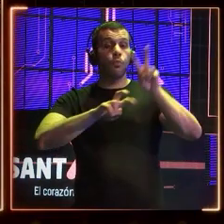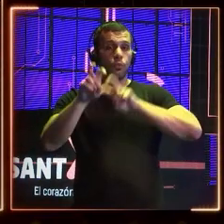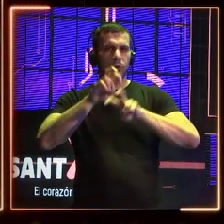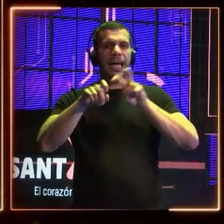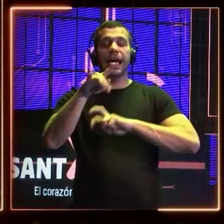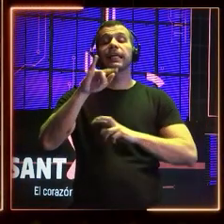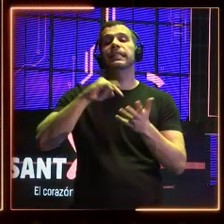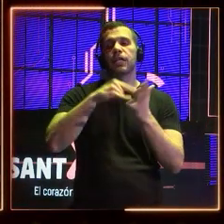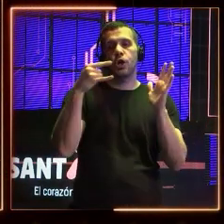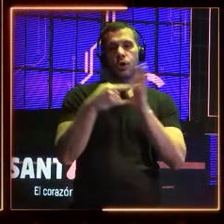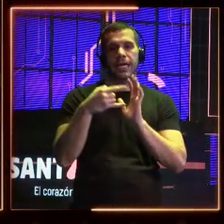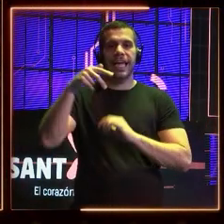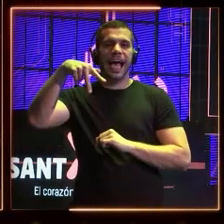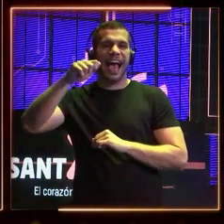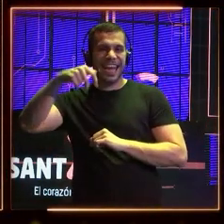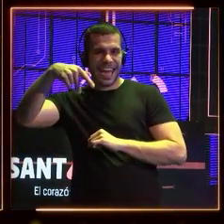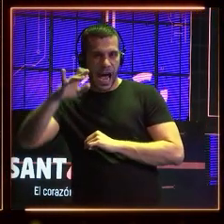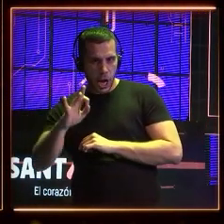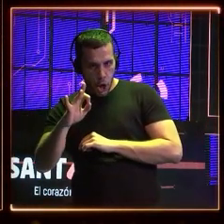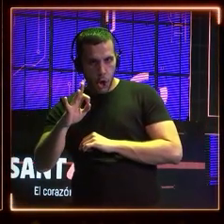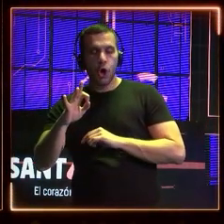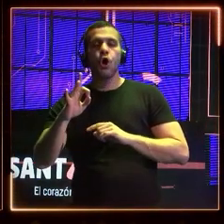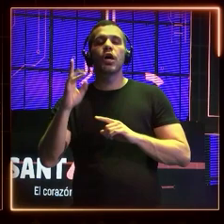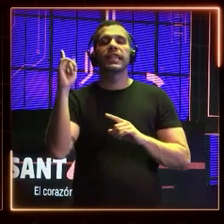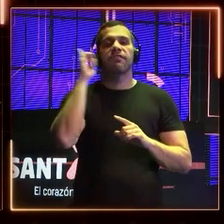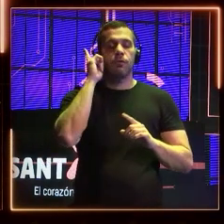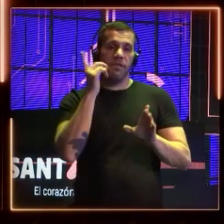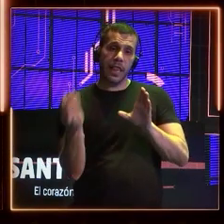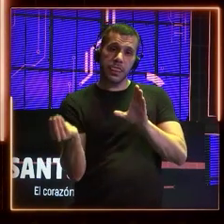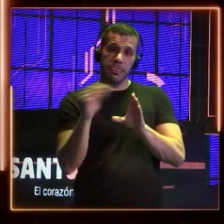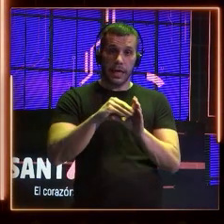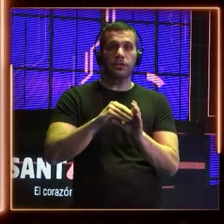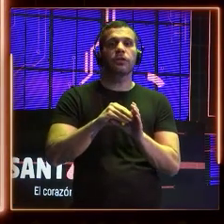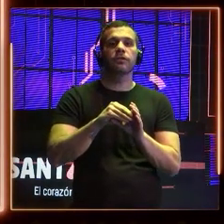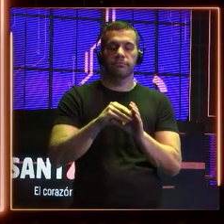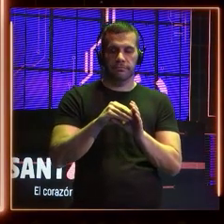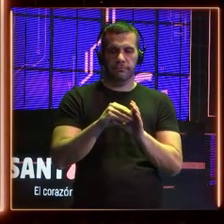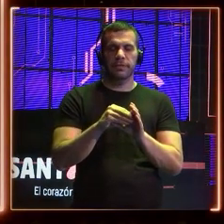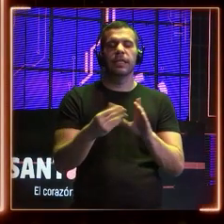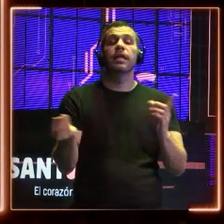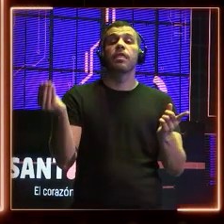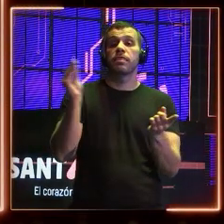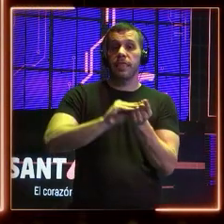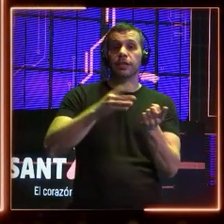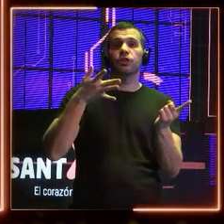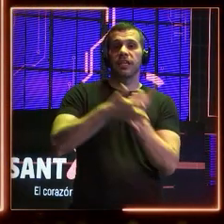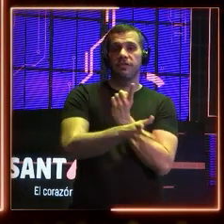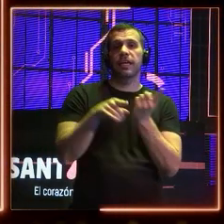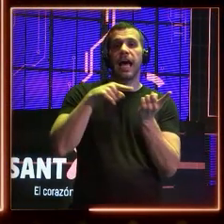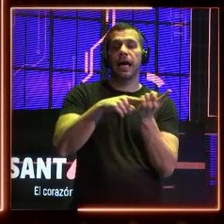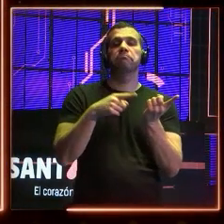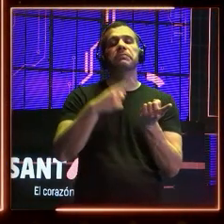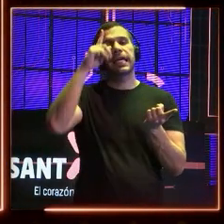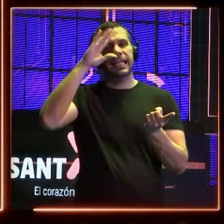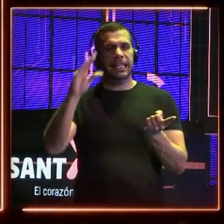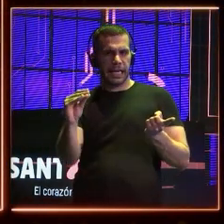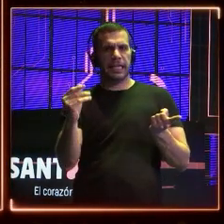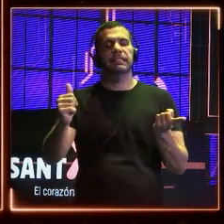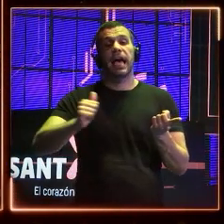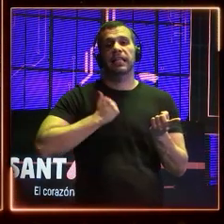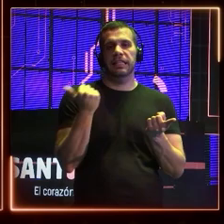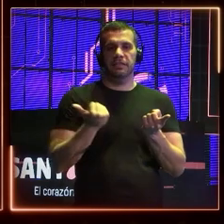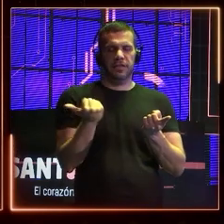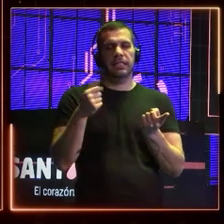tecnología Nano metida dentro de los teléfonos móviles y nos permiten escalar la capacidad de la Inteligencia artificial de forma muy